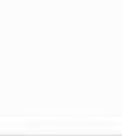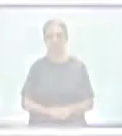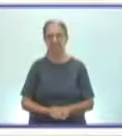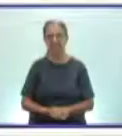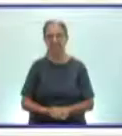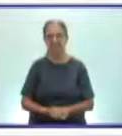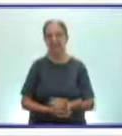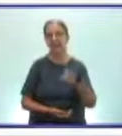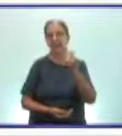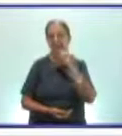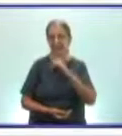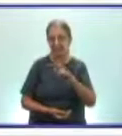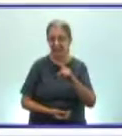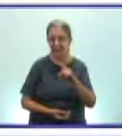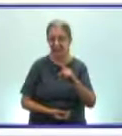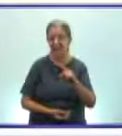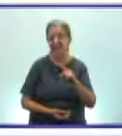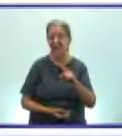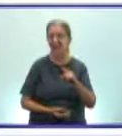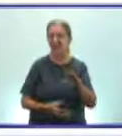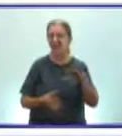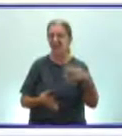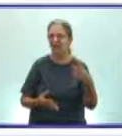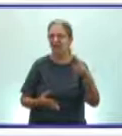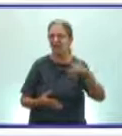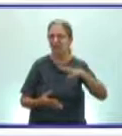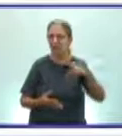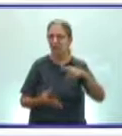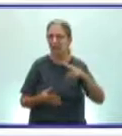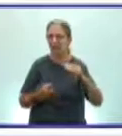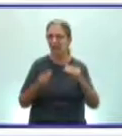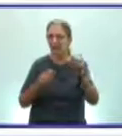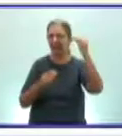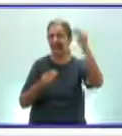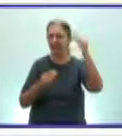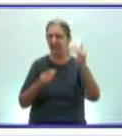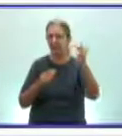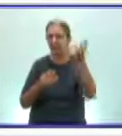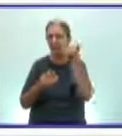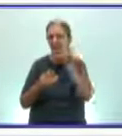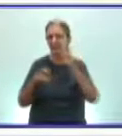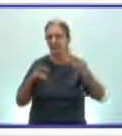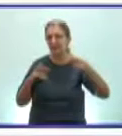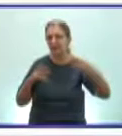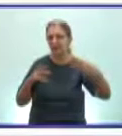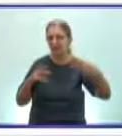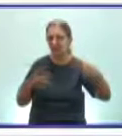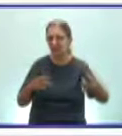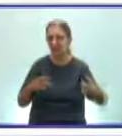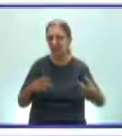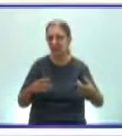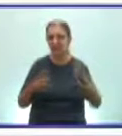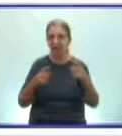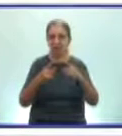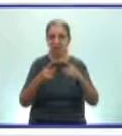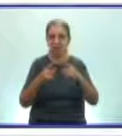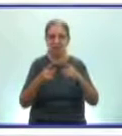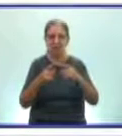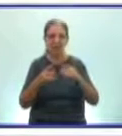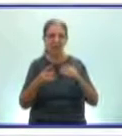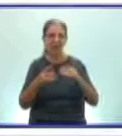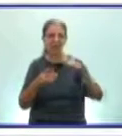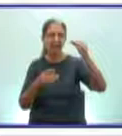Además, debemos determinar el valor de la estatura más frecuente de tu familia, calcular la estatura promedio de los miembros de tu